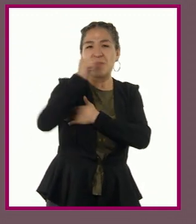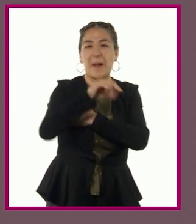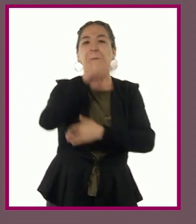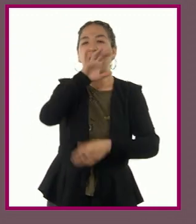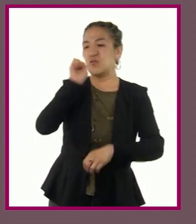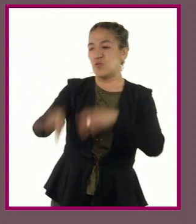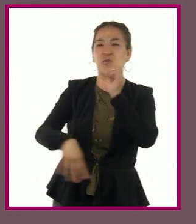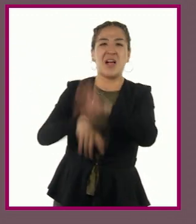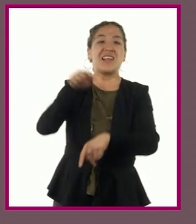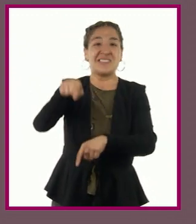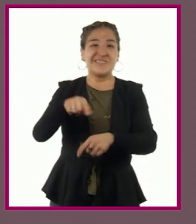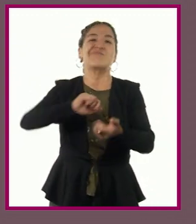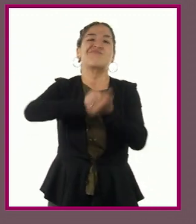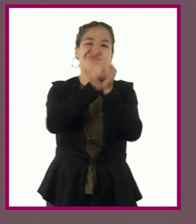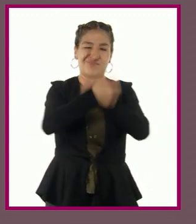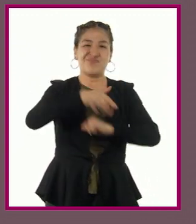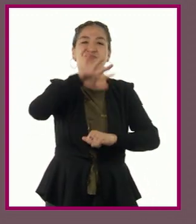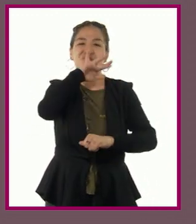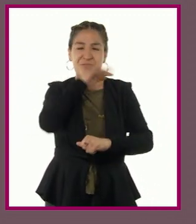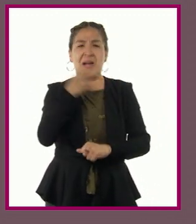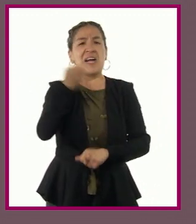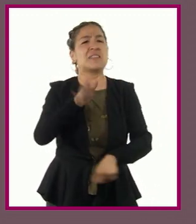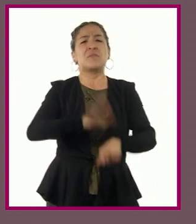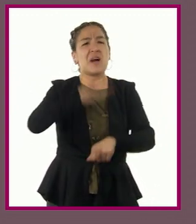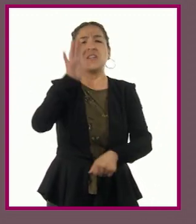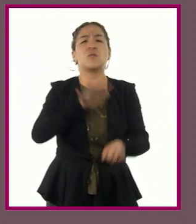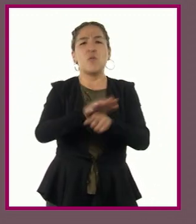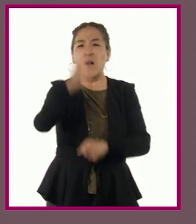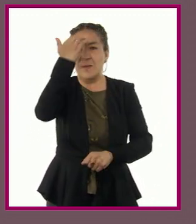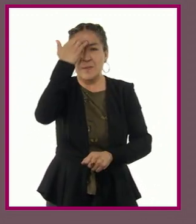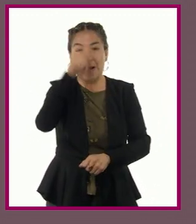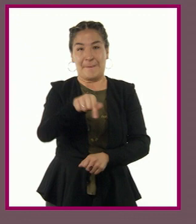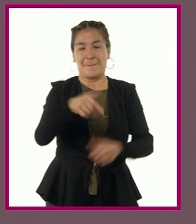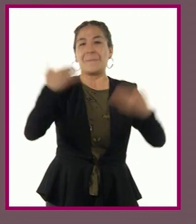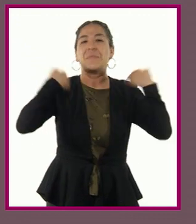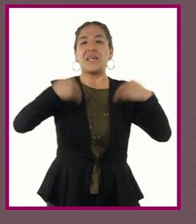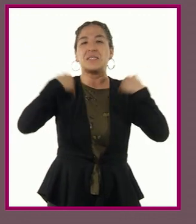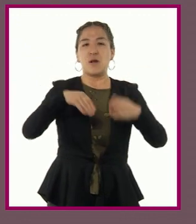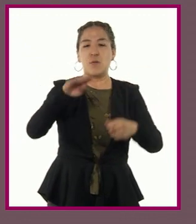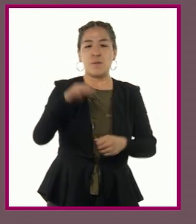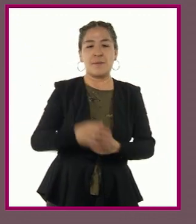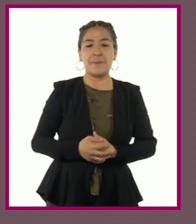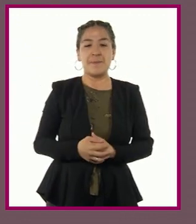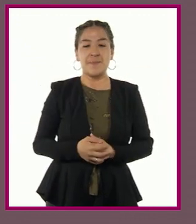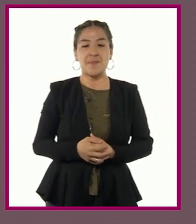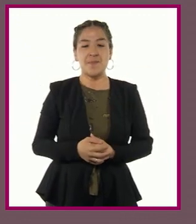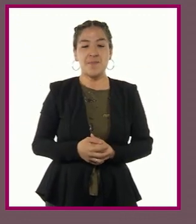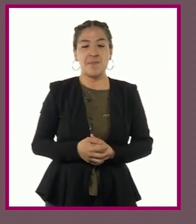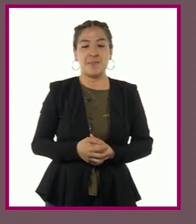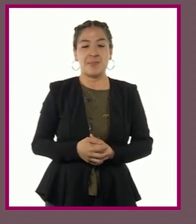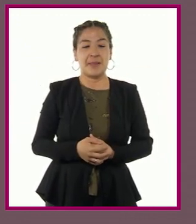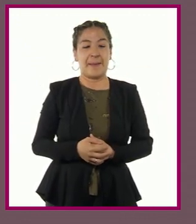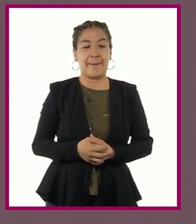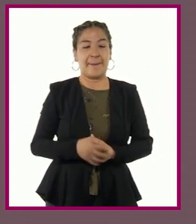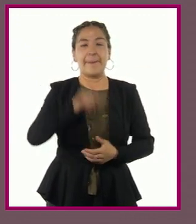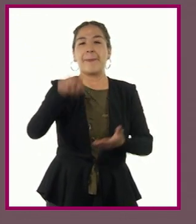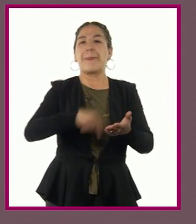desechos y basura. El más conocido de ellos fue el Paseo de Bucareli, ubicado al oriente de la